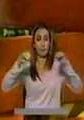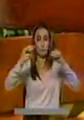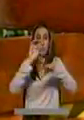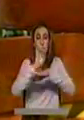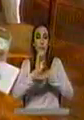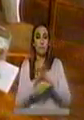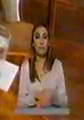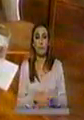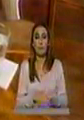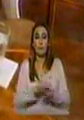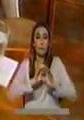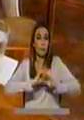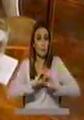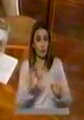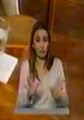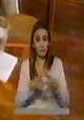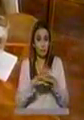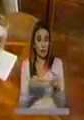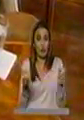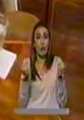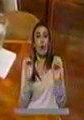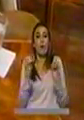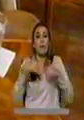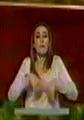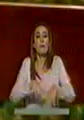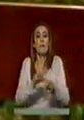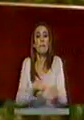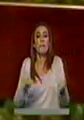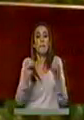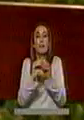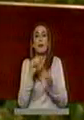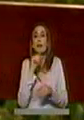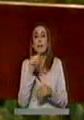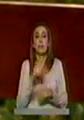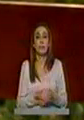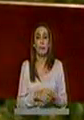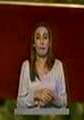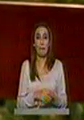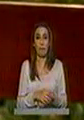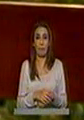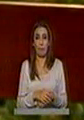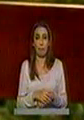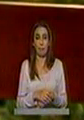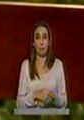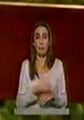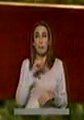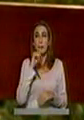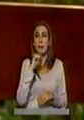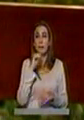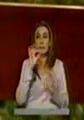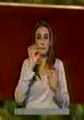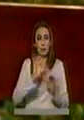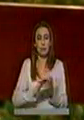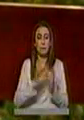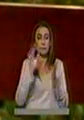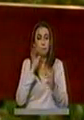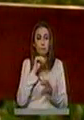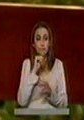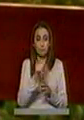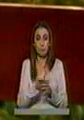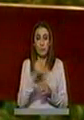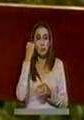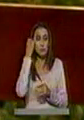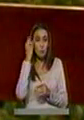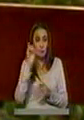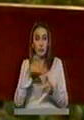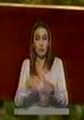¿Es suficiente este tipo de incentivos? ¿Qué más hace falta? La iniciativa y la idea está muy bien, el tema del